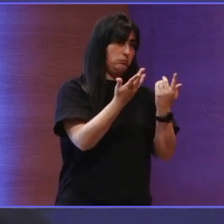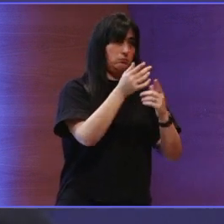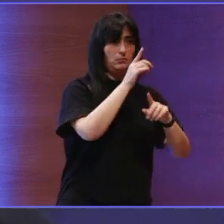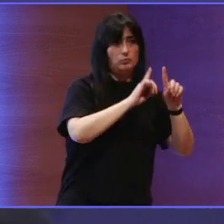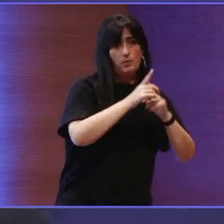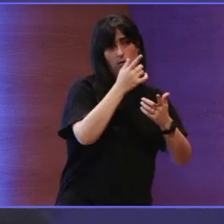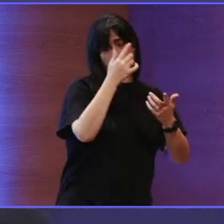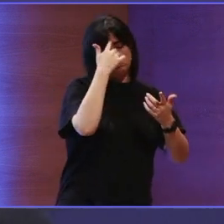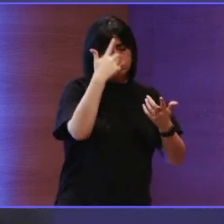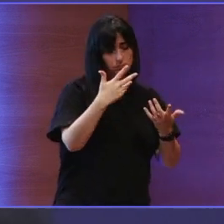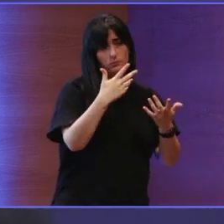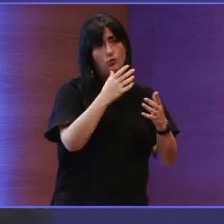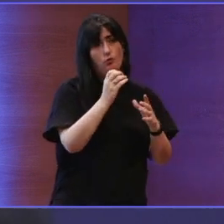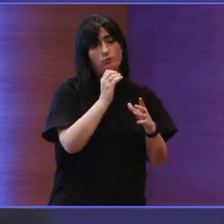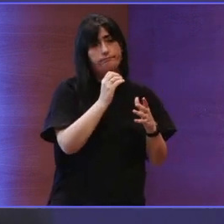rumbe biográfico